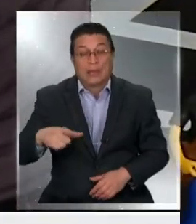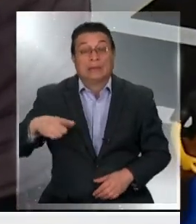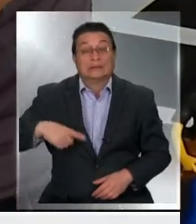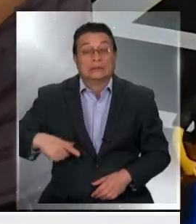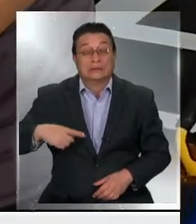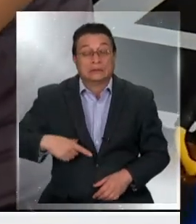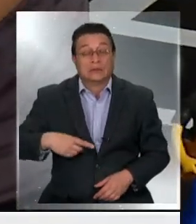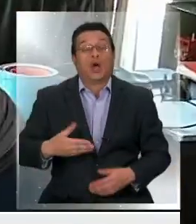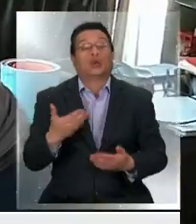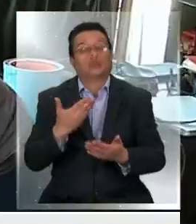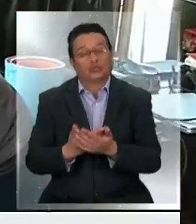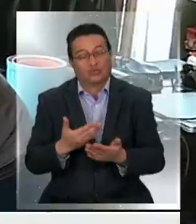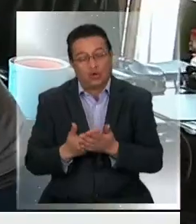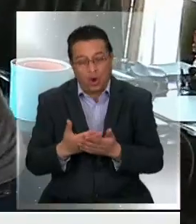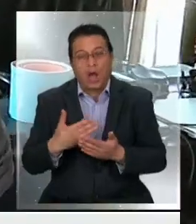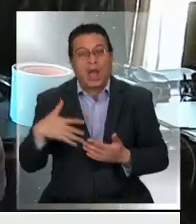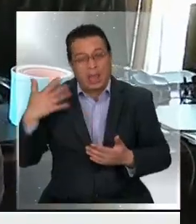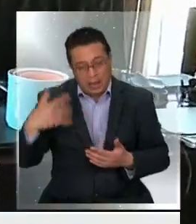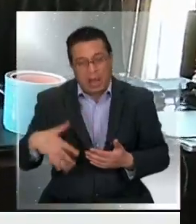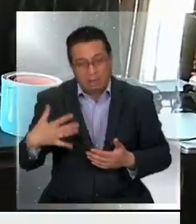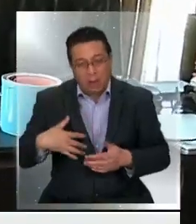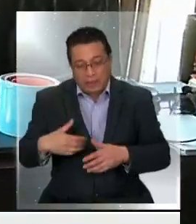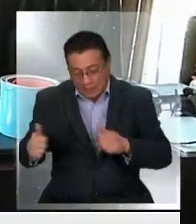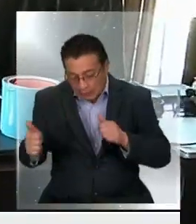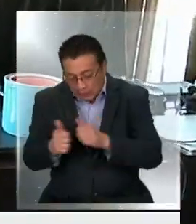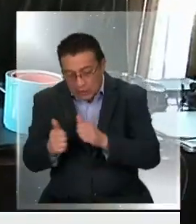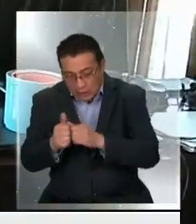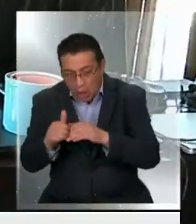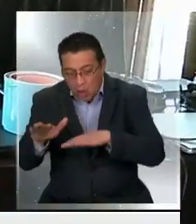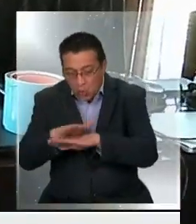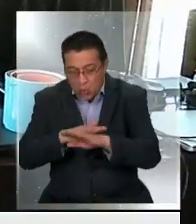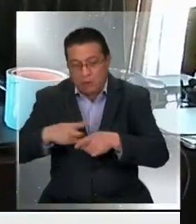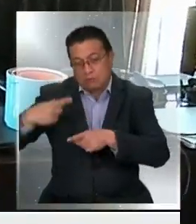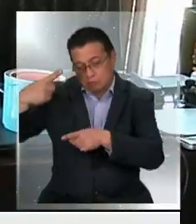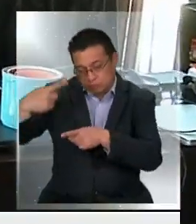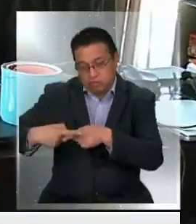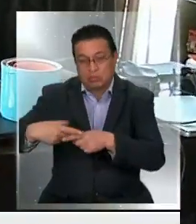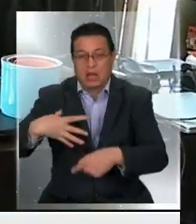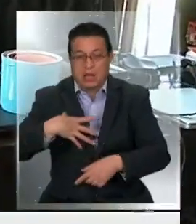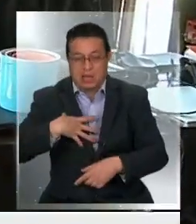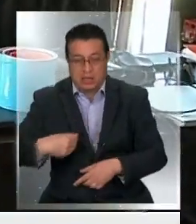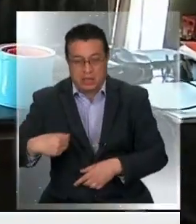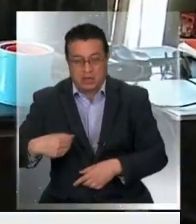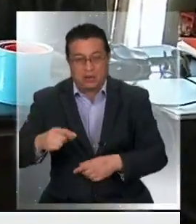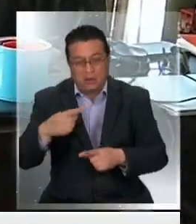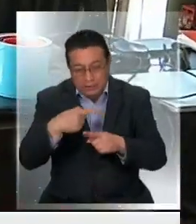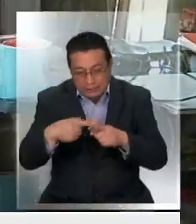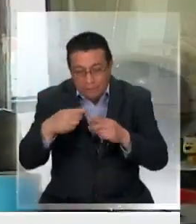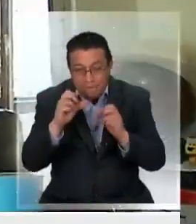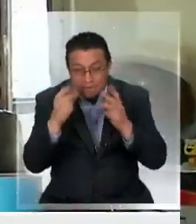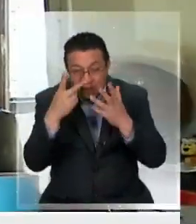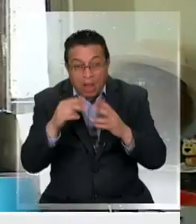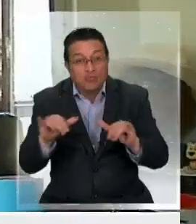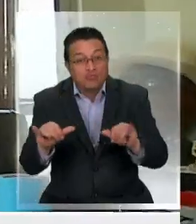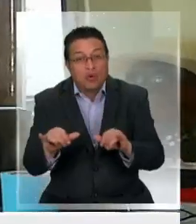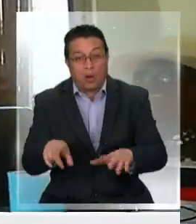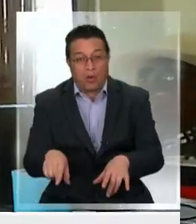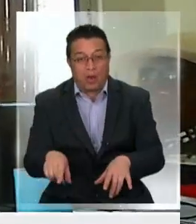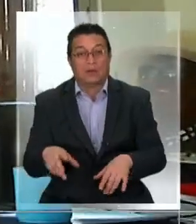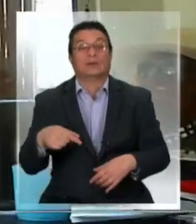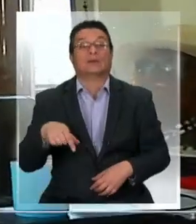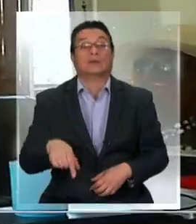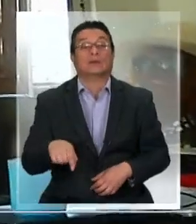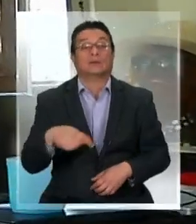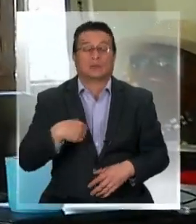cesante le sirvió para darse cuenta de la importancia que tiene el cuidado compartido de los hijos en sus primeras semanas de vida. Para mí en particular fue